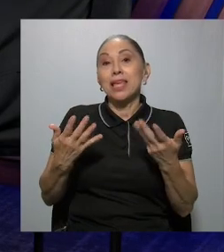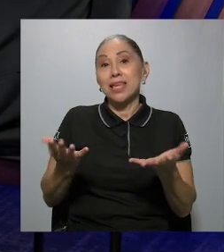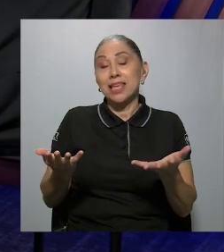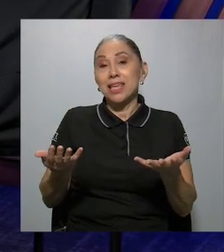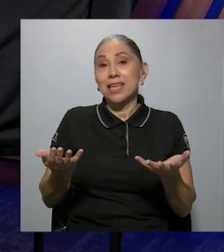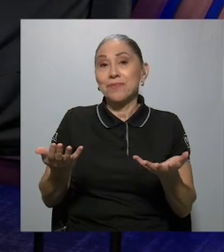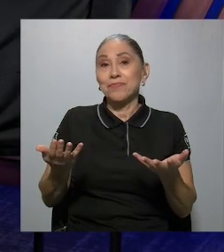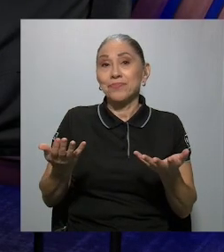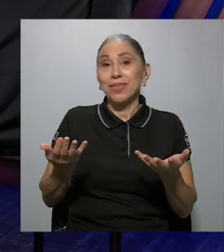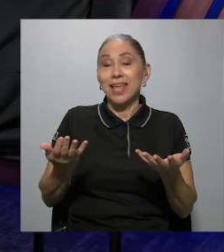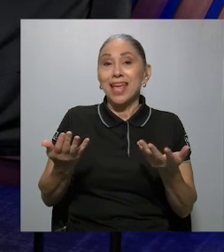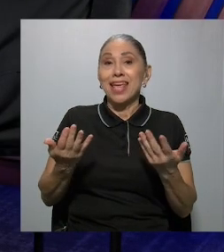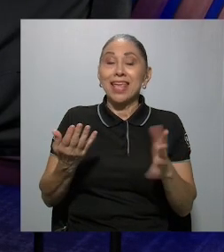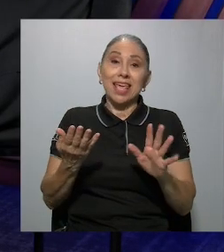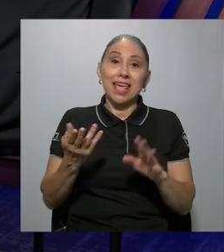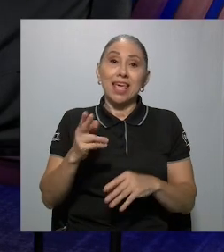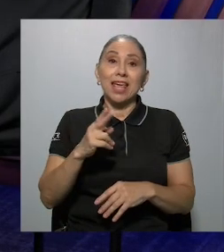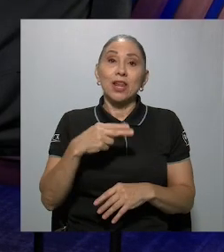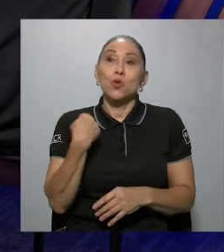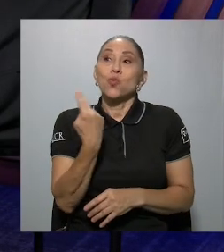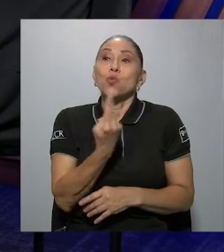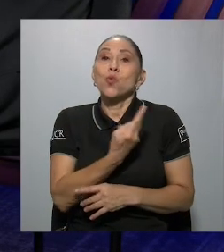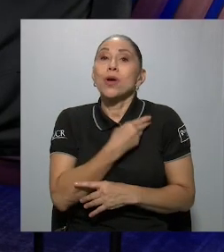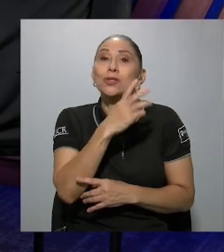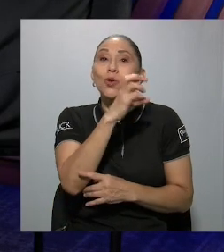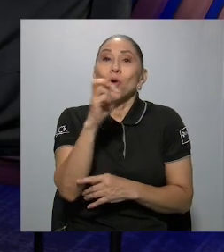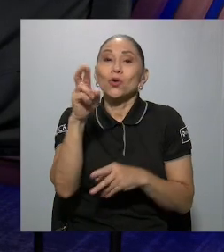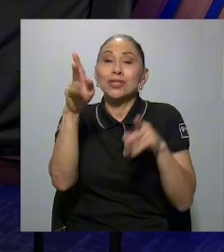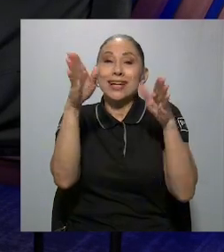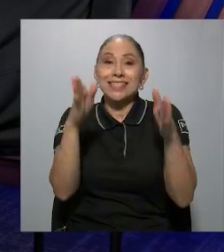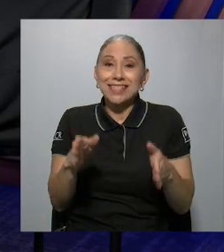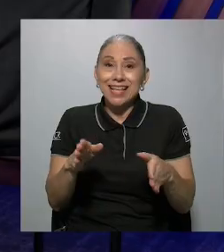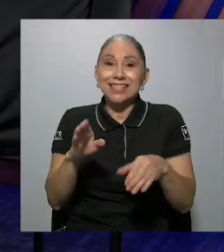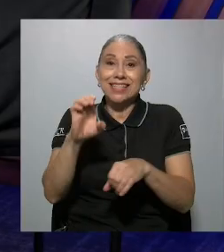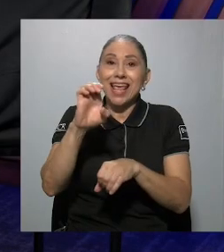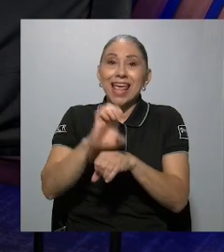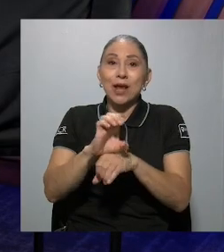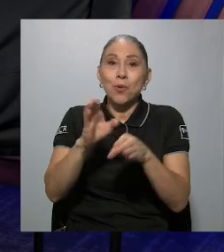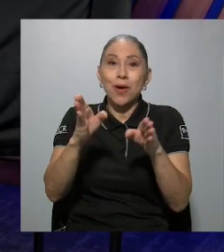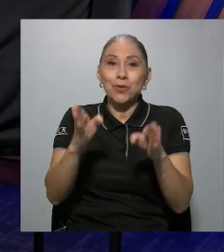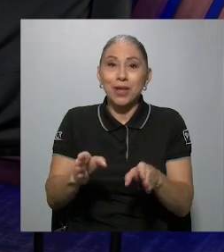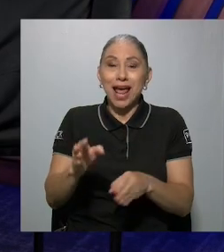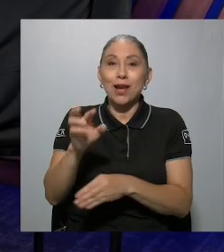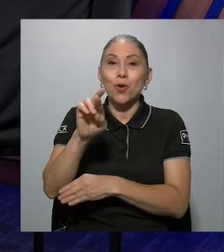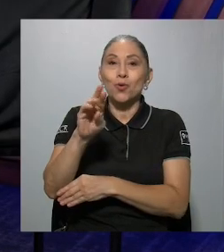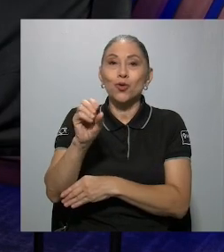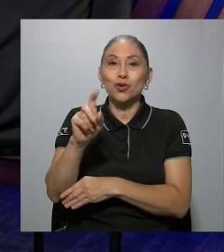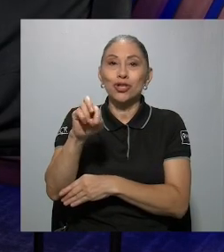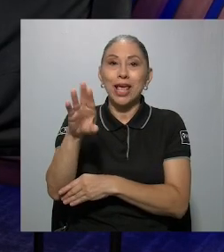de que nuestro costarricense ecuatoriano, Rosero Bisby,